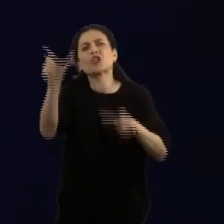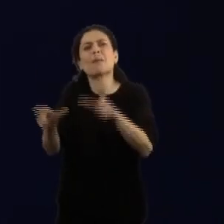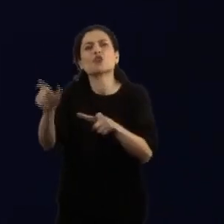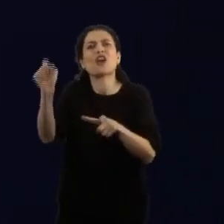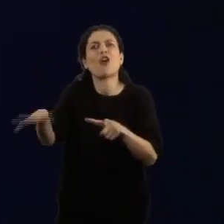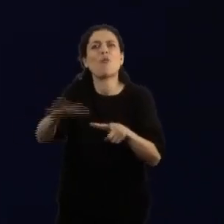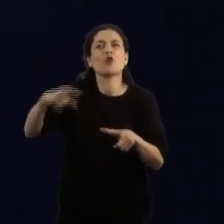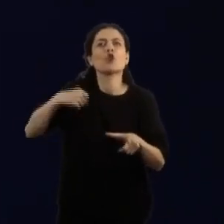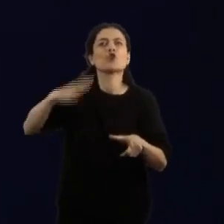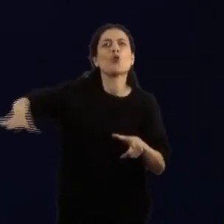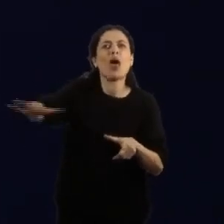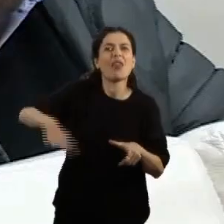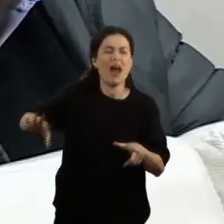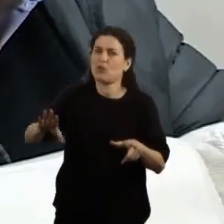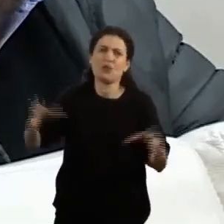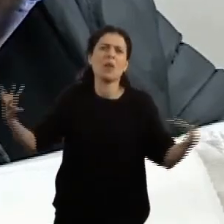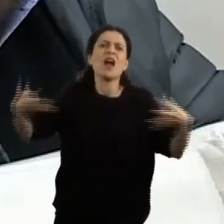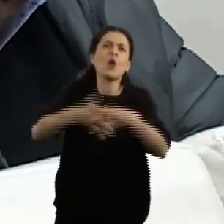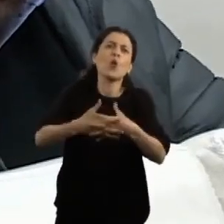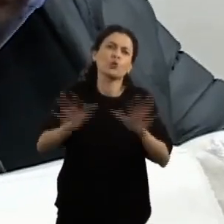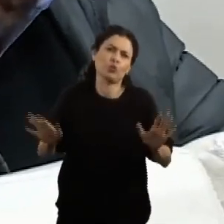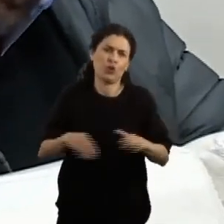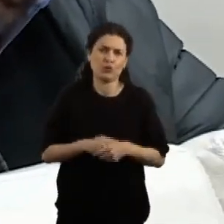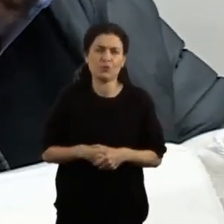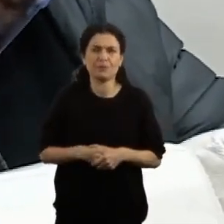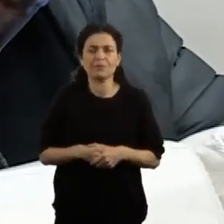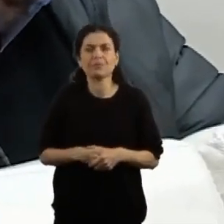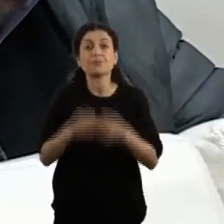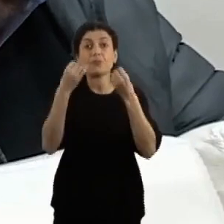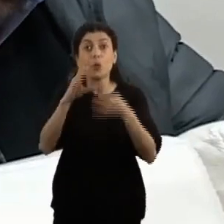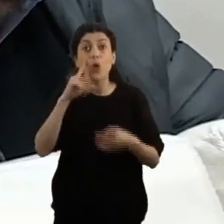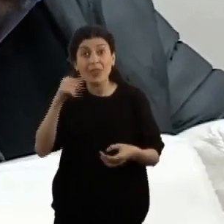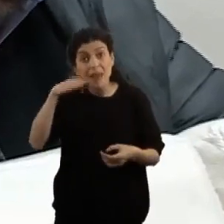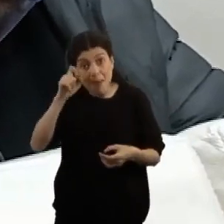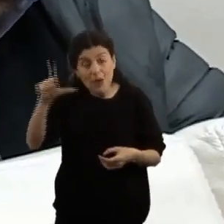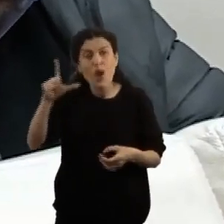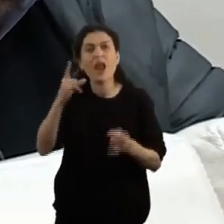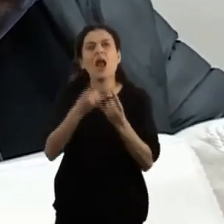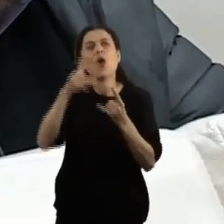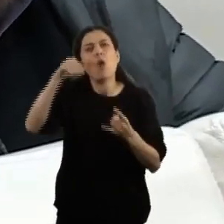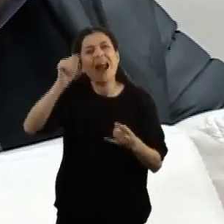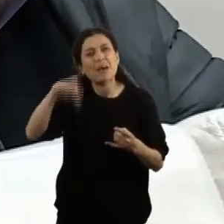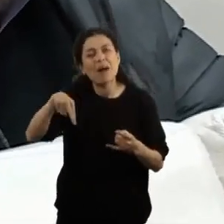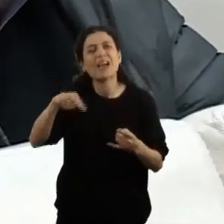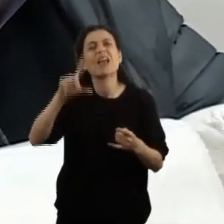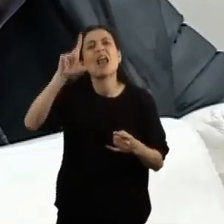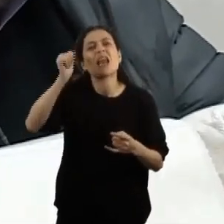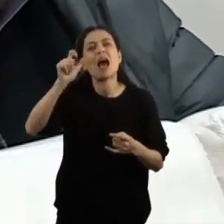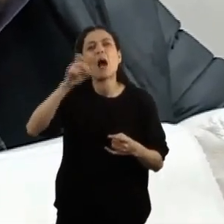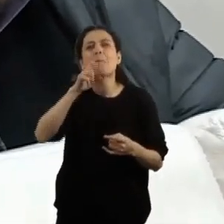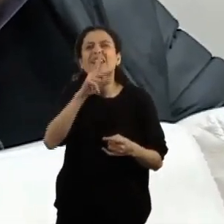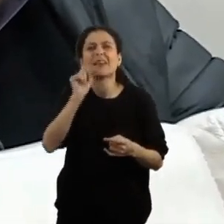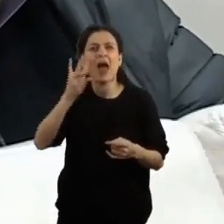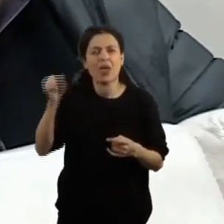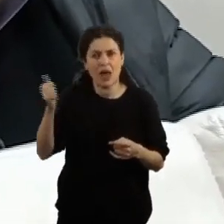argentinos. ¿Qué tal? Buen día. Hola, Fabián. ¿Cómo andás? Buenos días, Manuel. Fabián Waldman para FM La Patriada. La primera